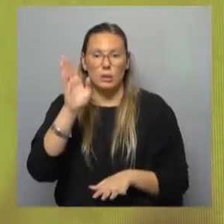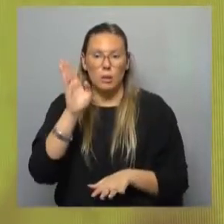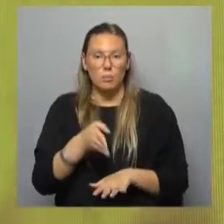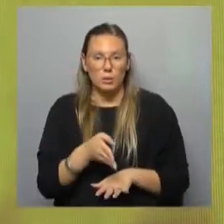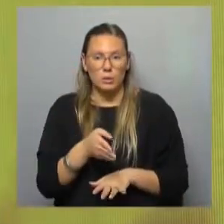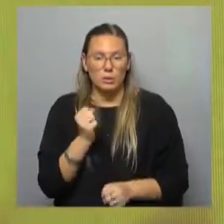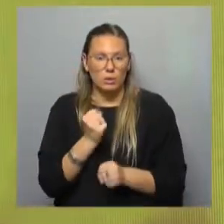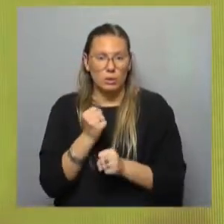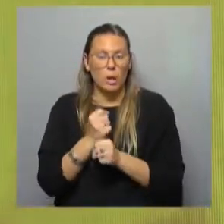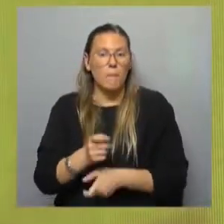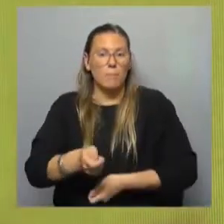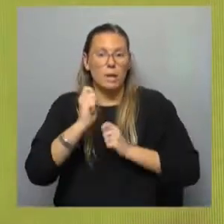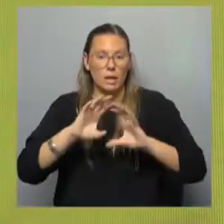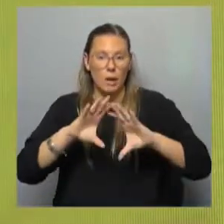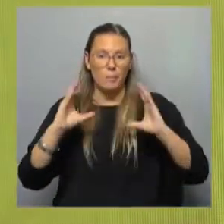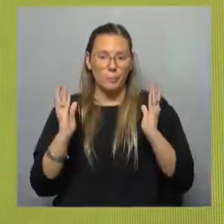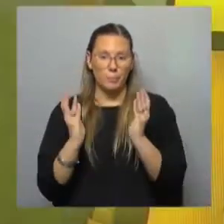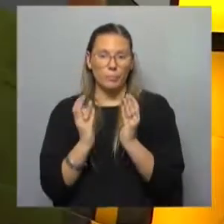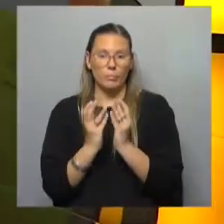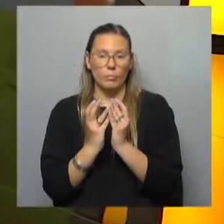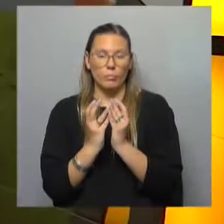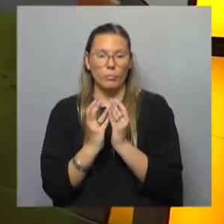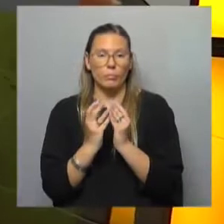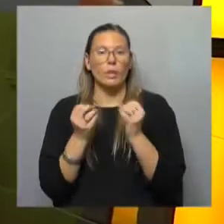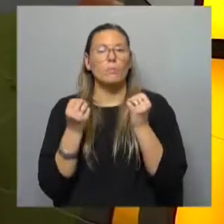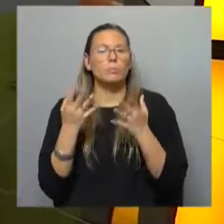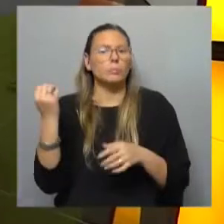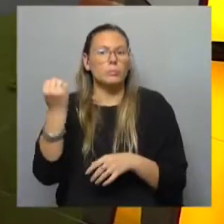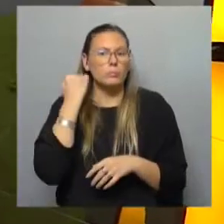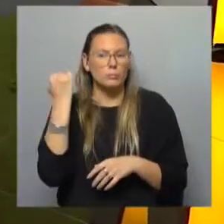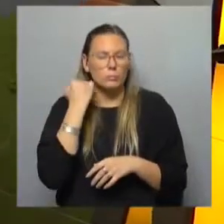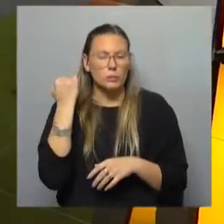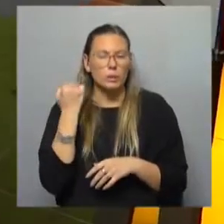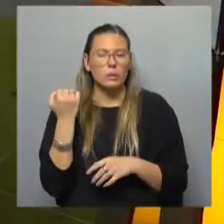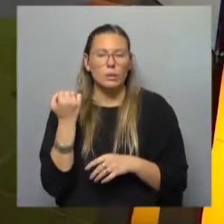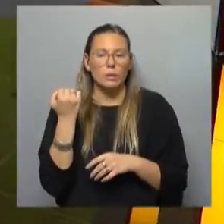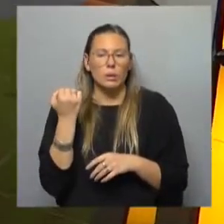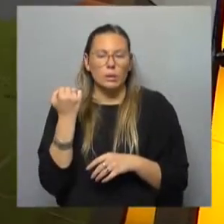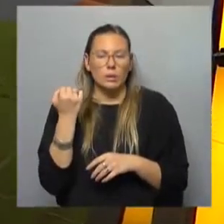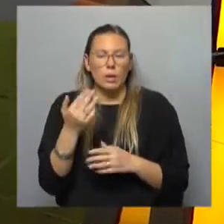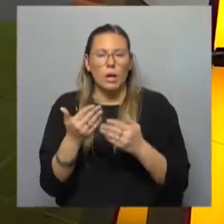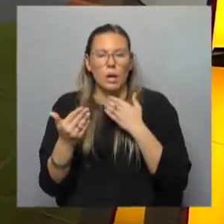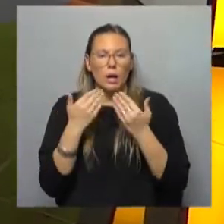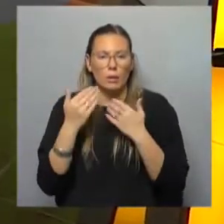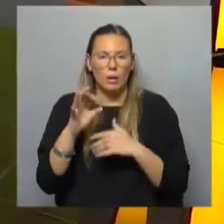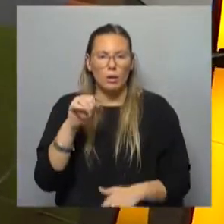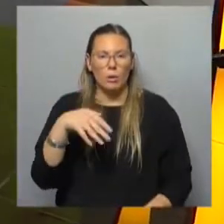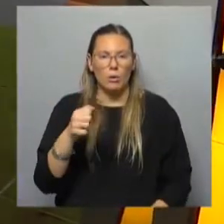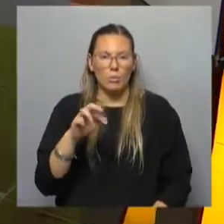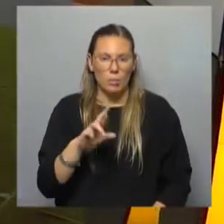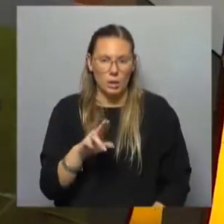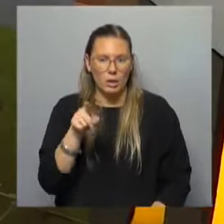fuerza laboral pesquera del mundo. Y bueno, ¿por qué es tan importante? Bueno, nos acercamos a hablar con Omar De Feo, él